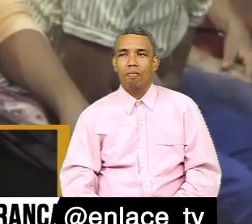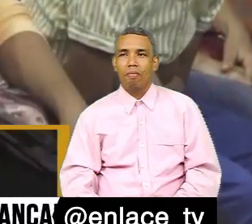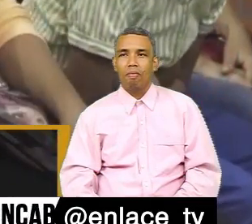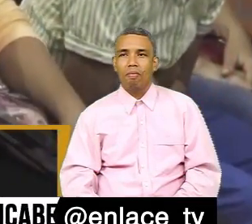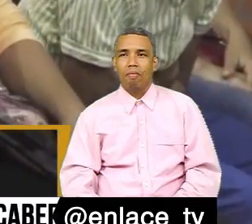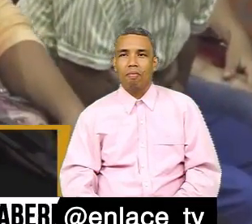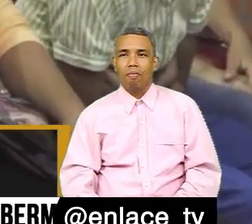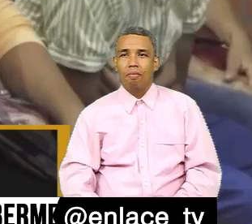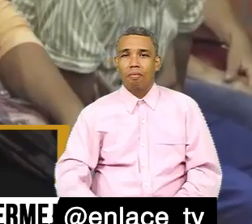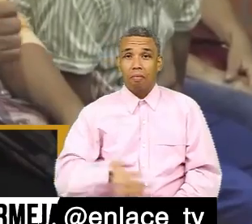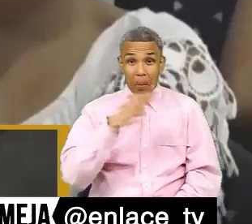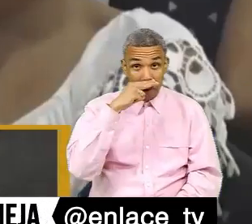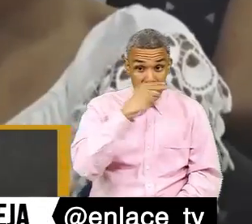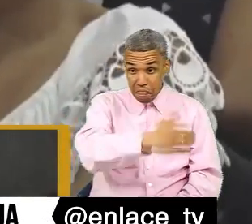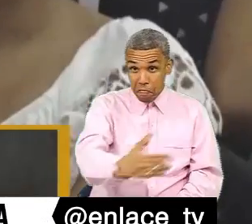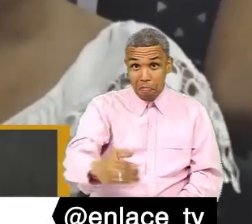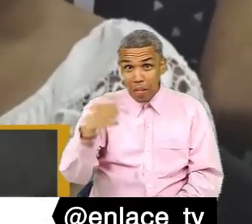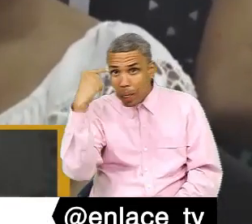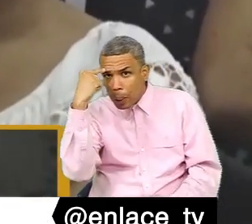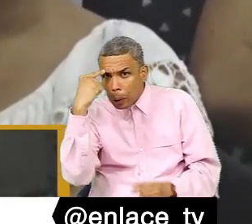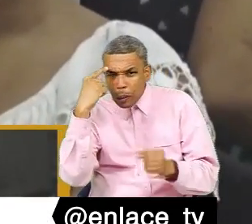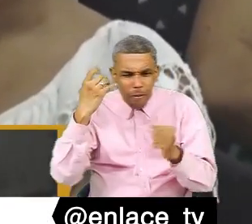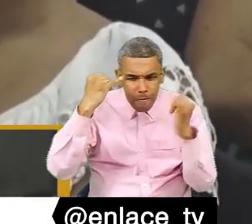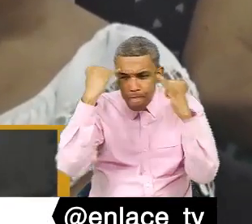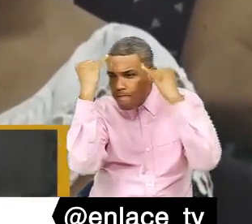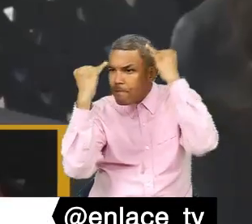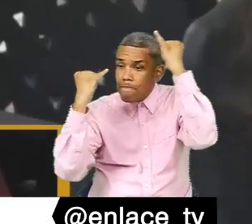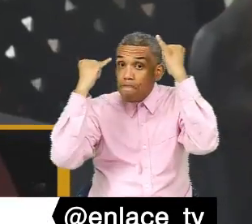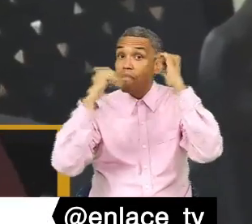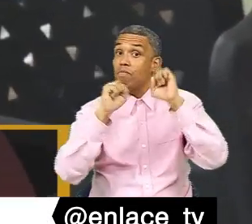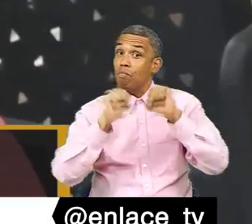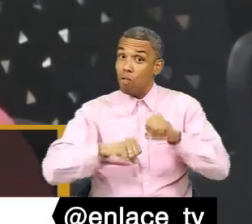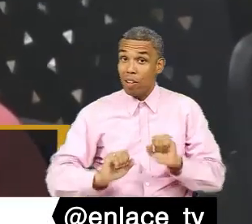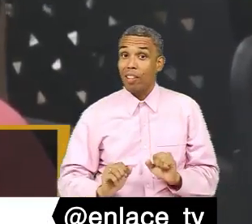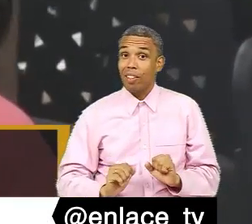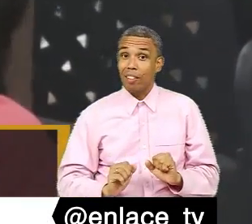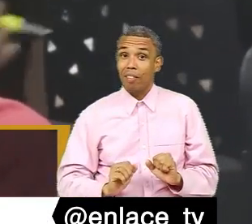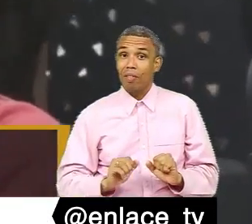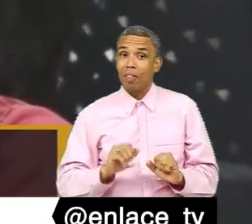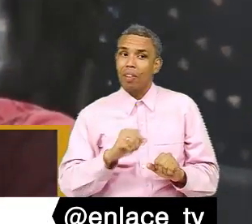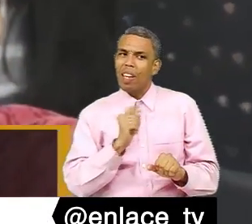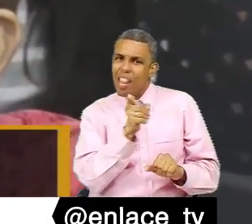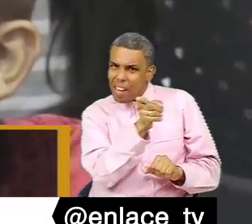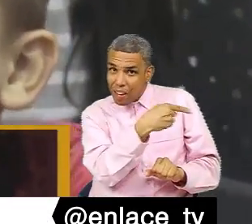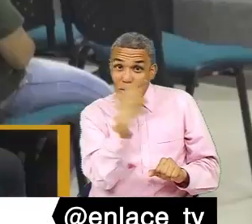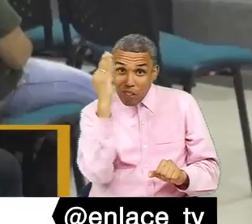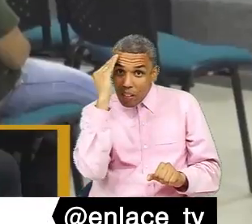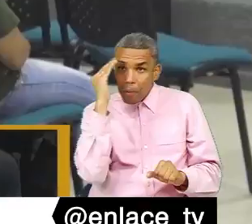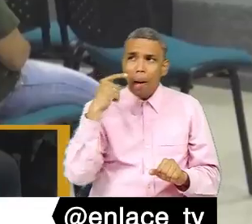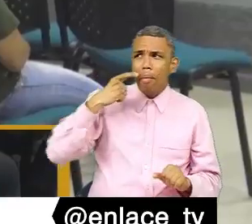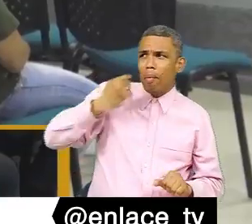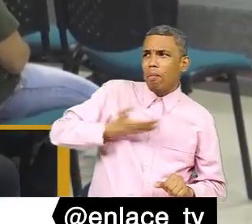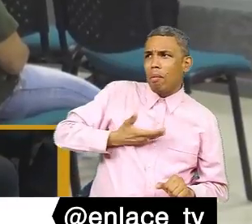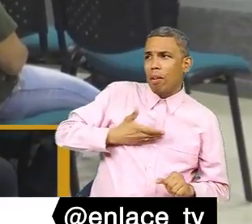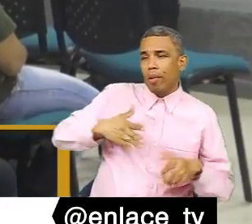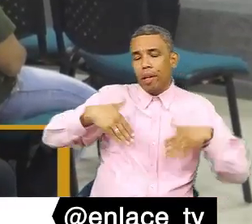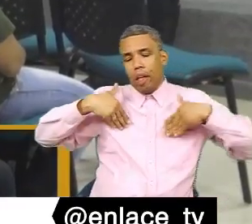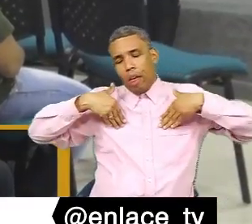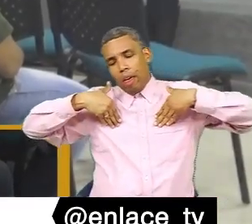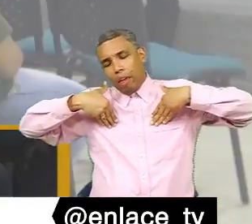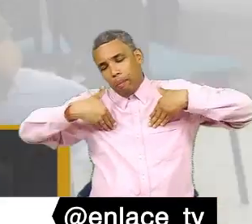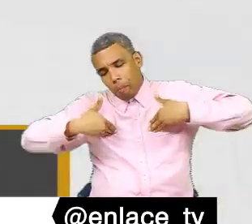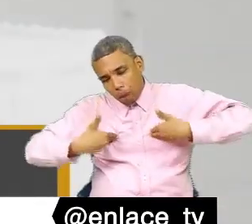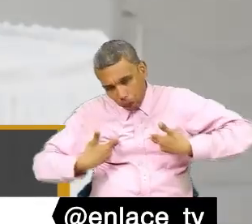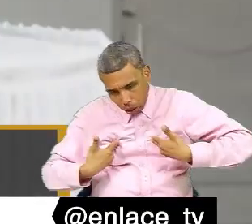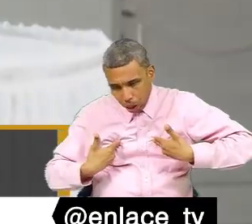Por su edad son hábiles para pensar, actuar y reconocer que en ocasiones el cansancio de sus padres obedece a un compromiso por construirles un